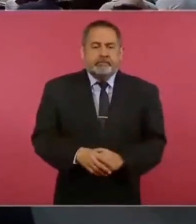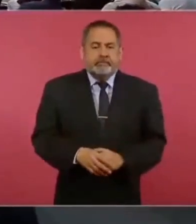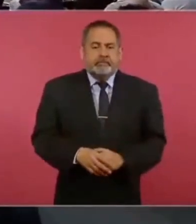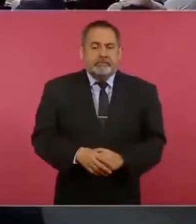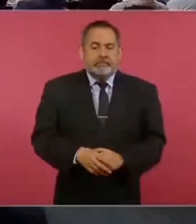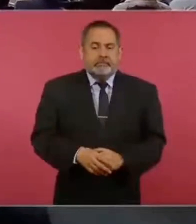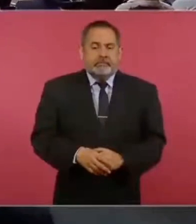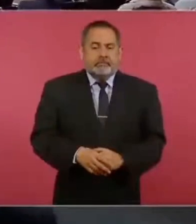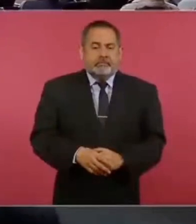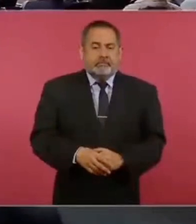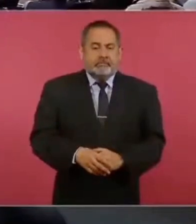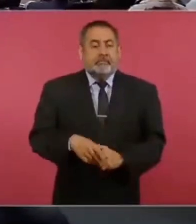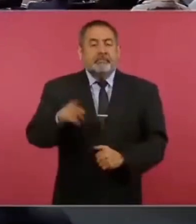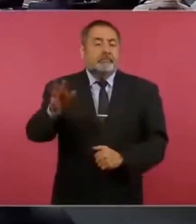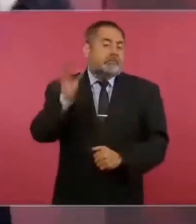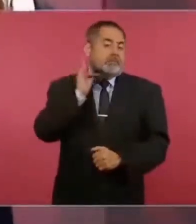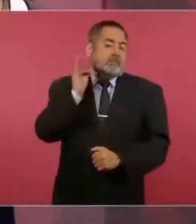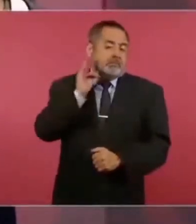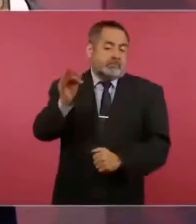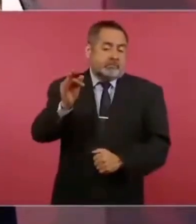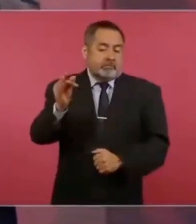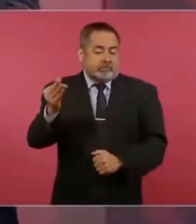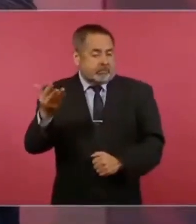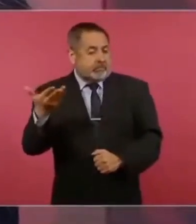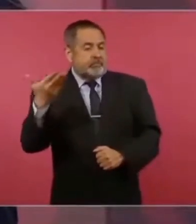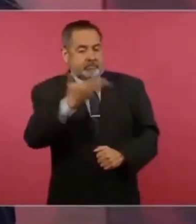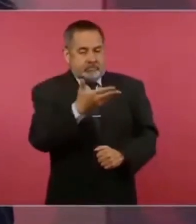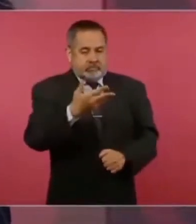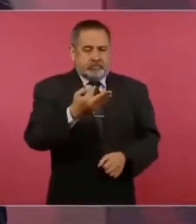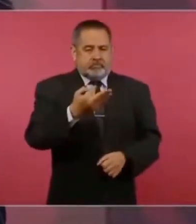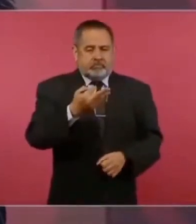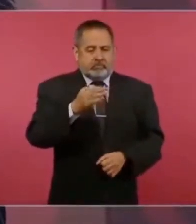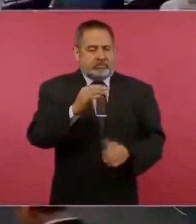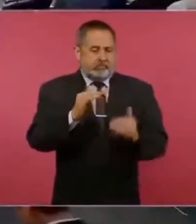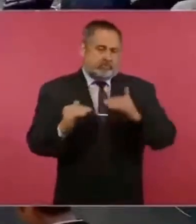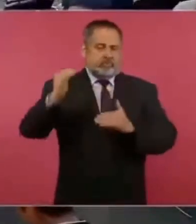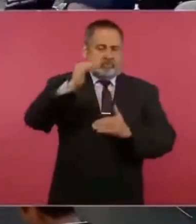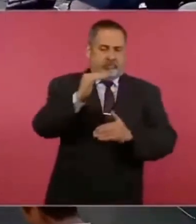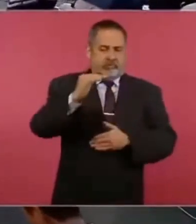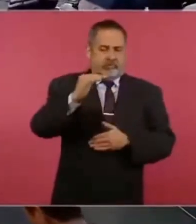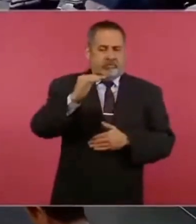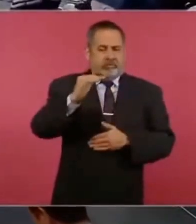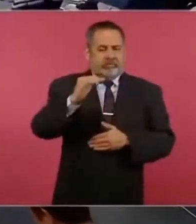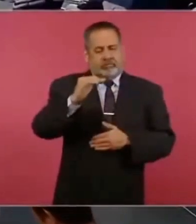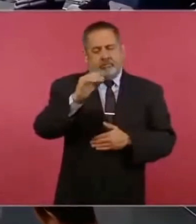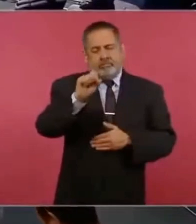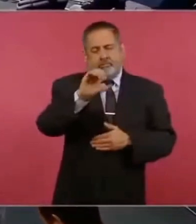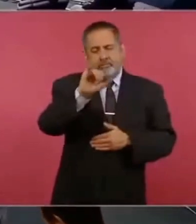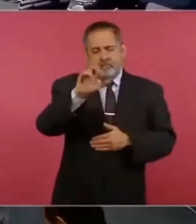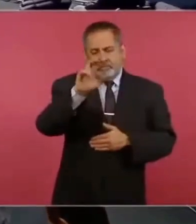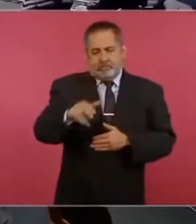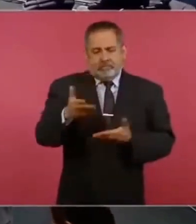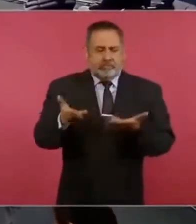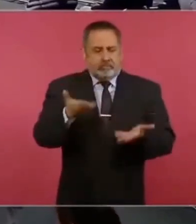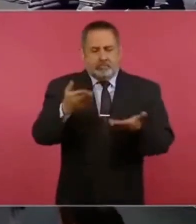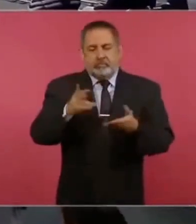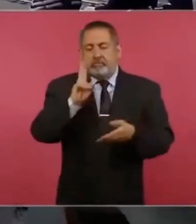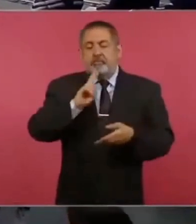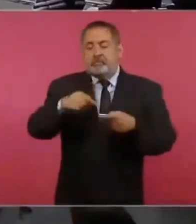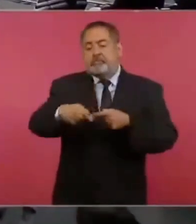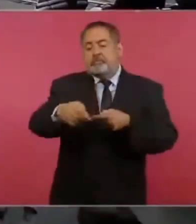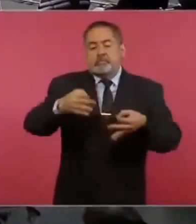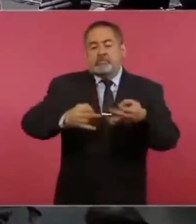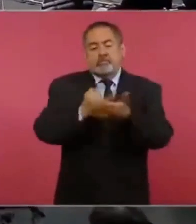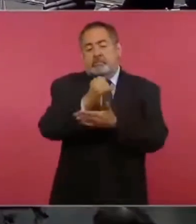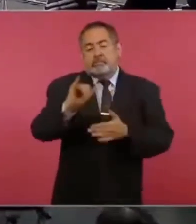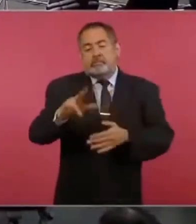Y la fiscalía apeló y está por resolverse o se debe de resolver sobre la apelación.